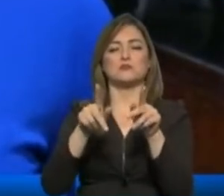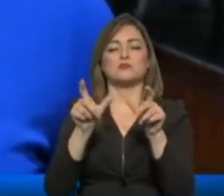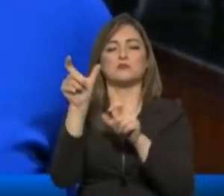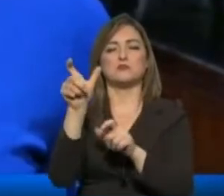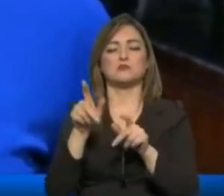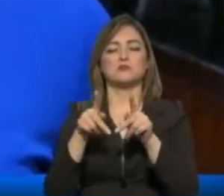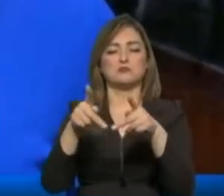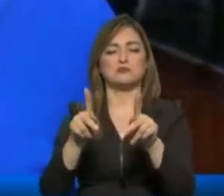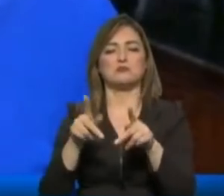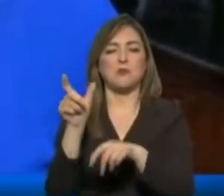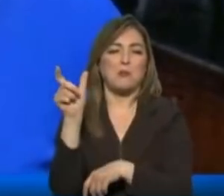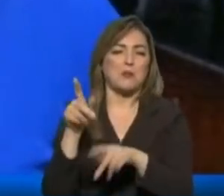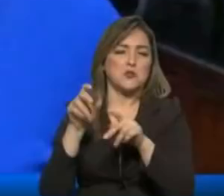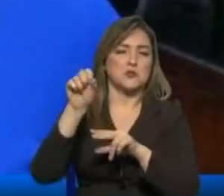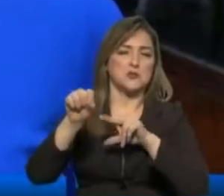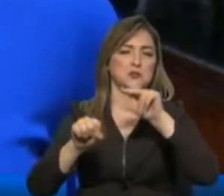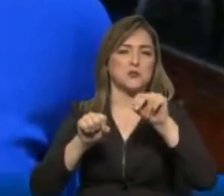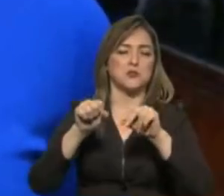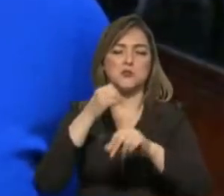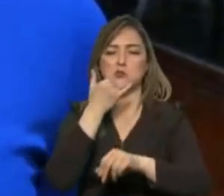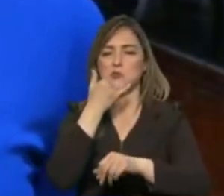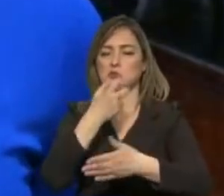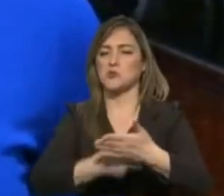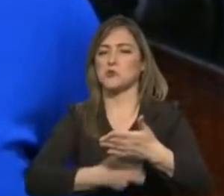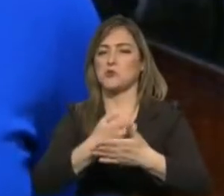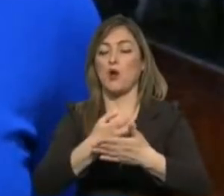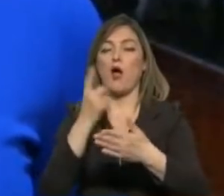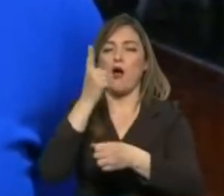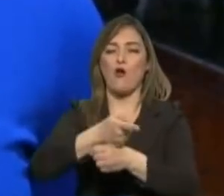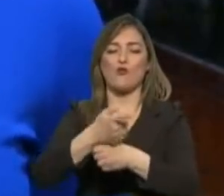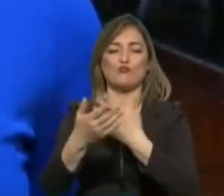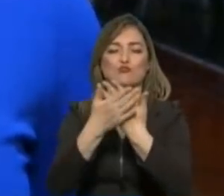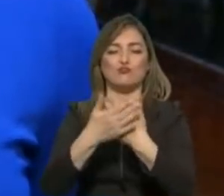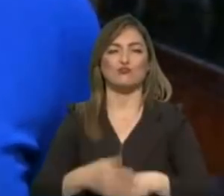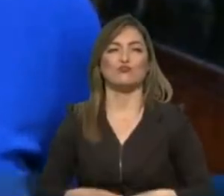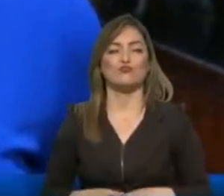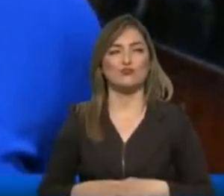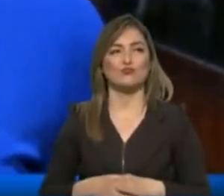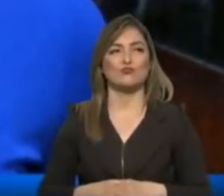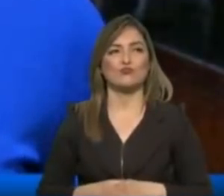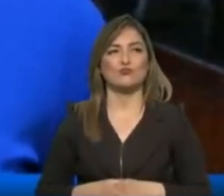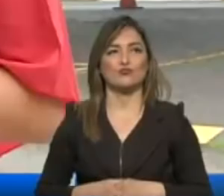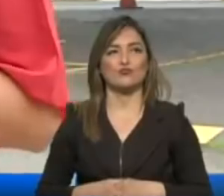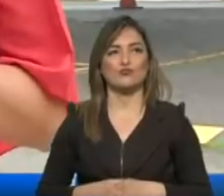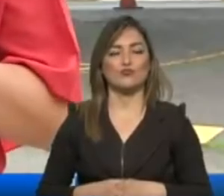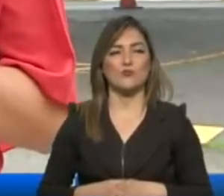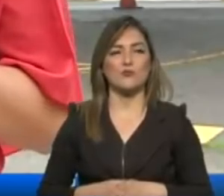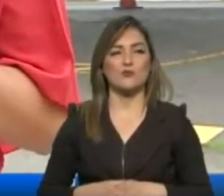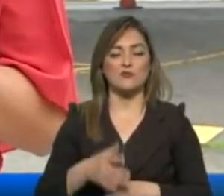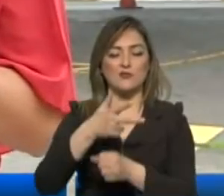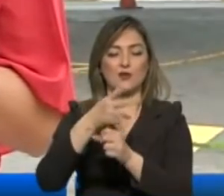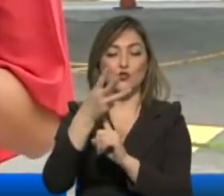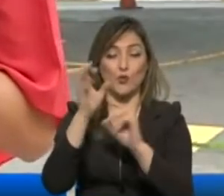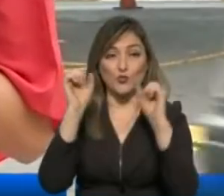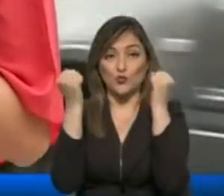forma poder determinar si existió o no una infracción. Mientras tanto, la medida cautelar está puesta para que se suspenda cualquier trabajo en el lugar. Videos que